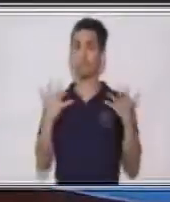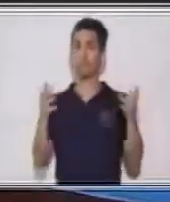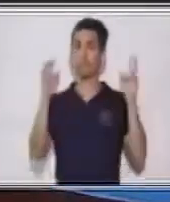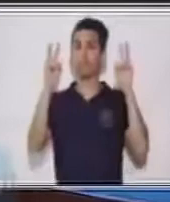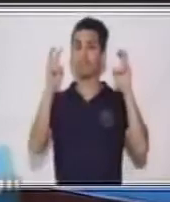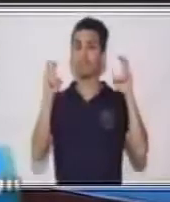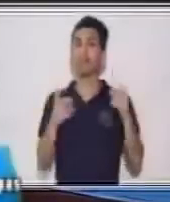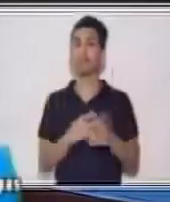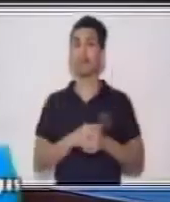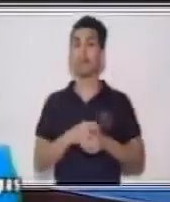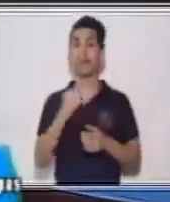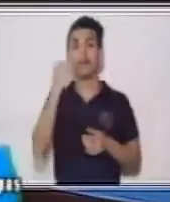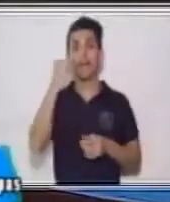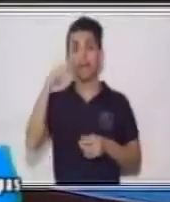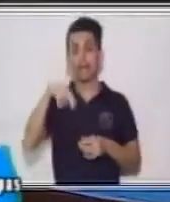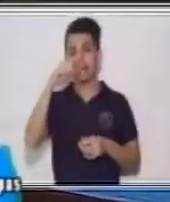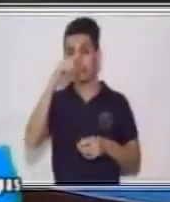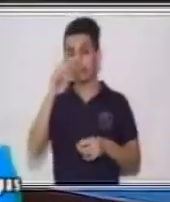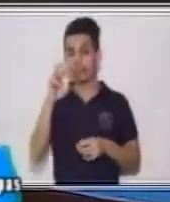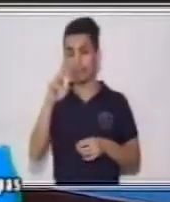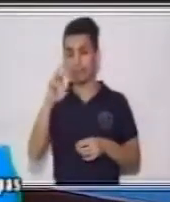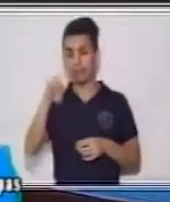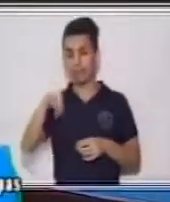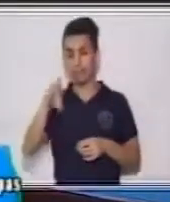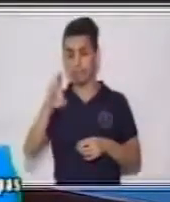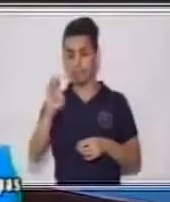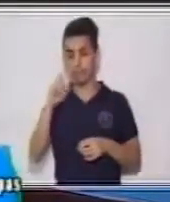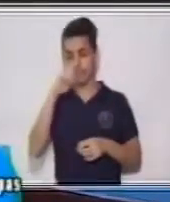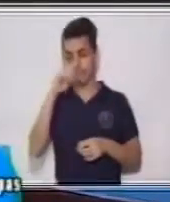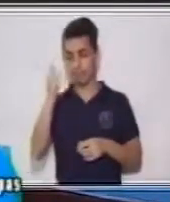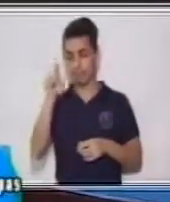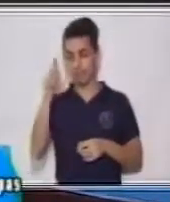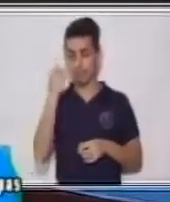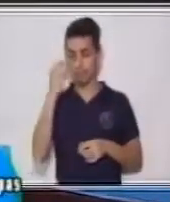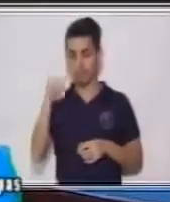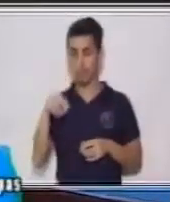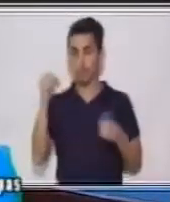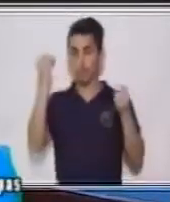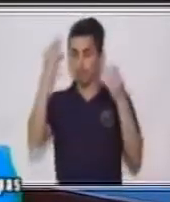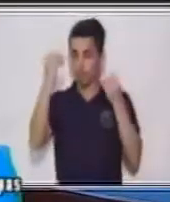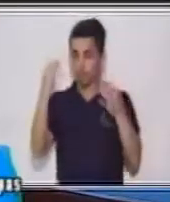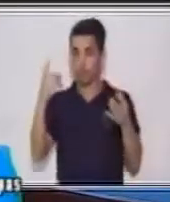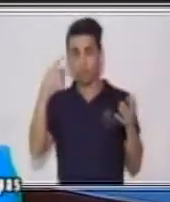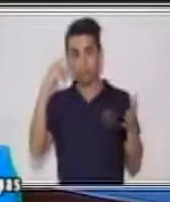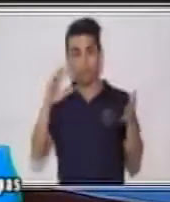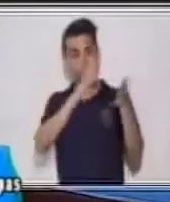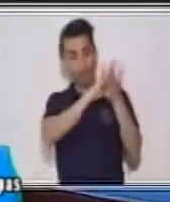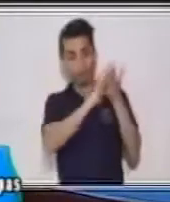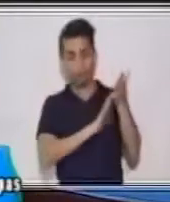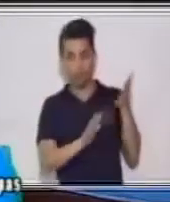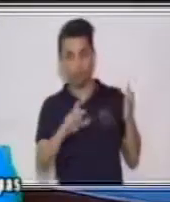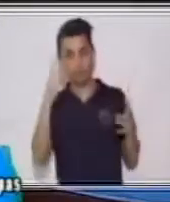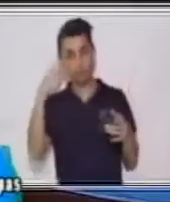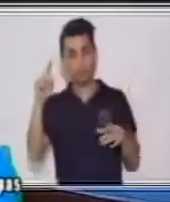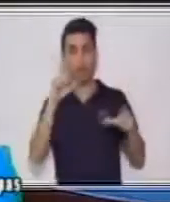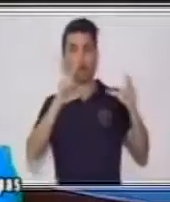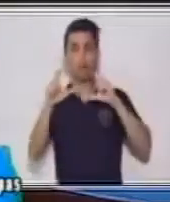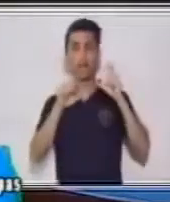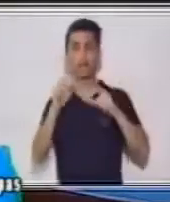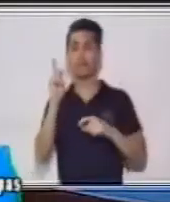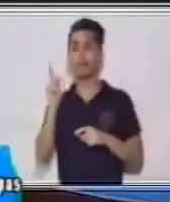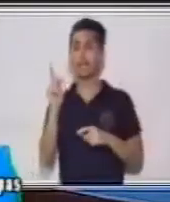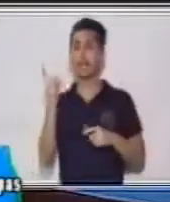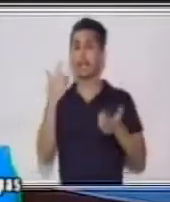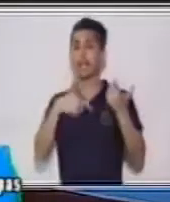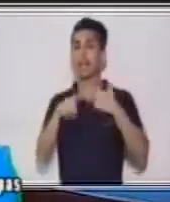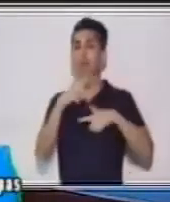tema interpretación de la información por medio de tablas, gráfica o mapas para el área de comunicación y lenguaje de